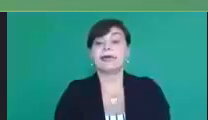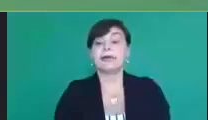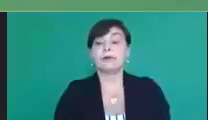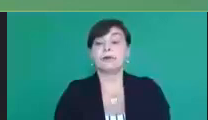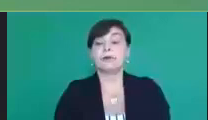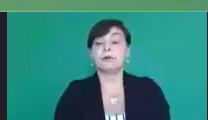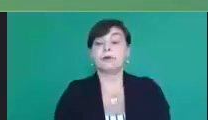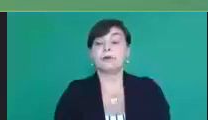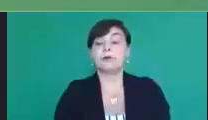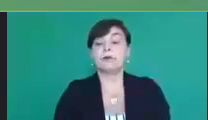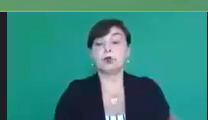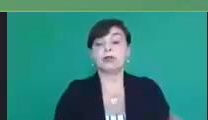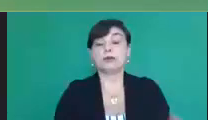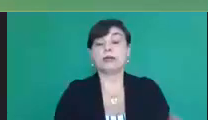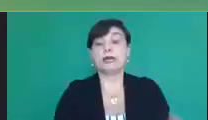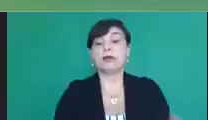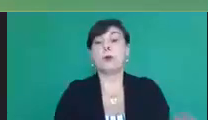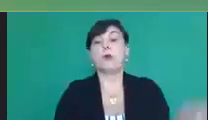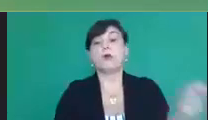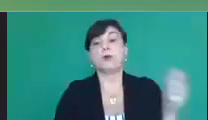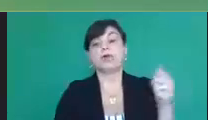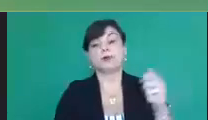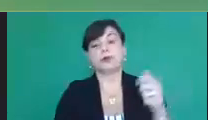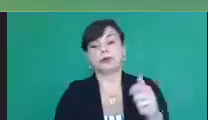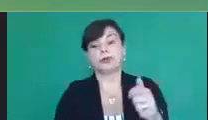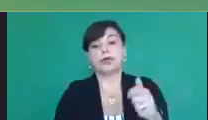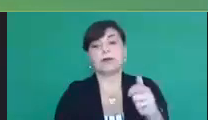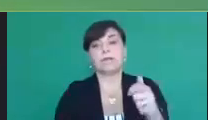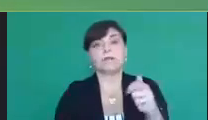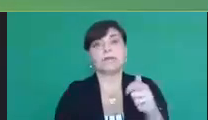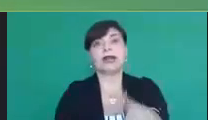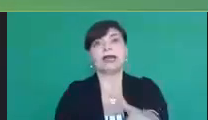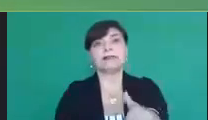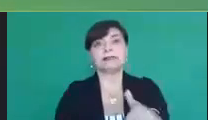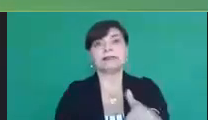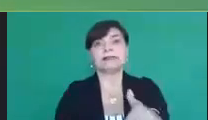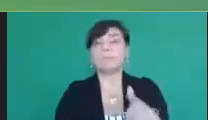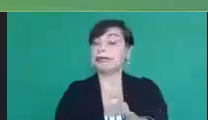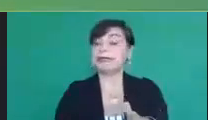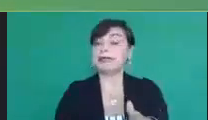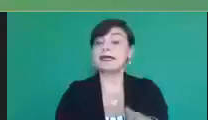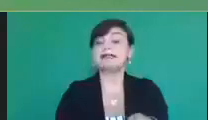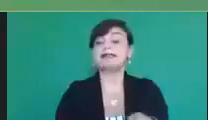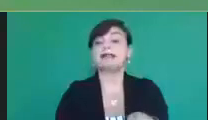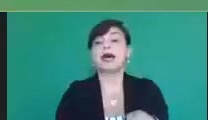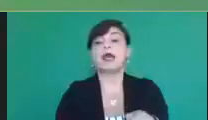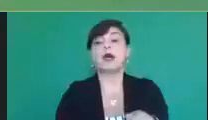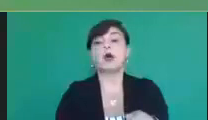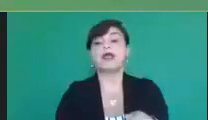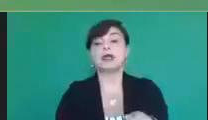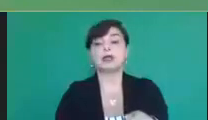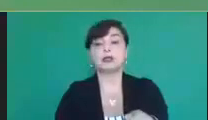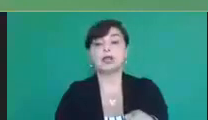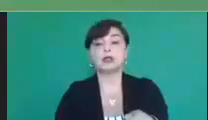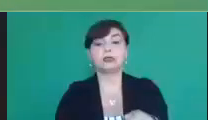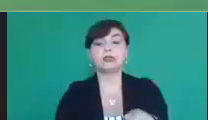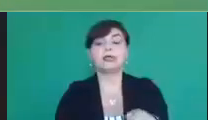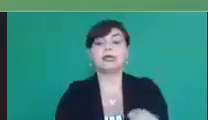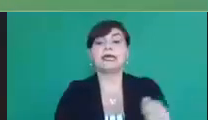También pueden contaminar por medio de malas prácticas a la hora de los